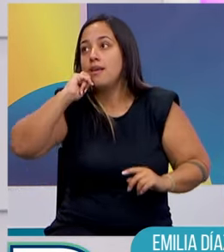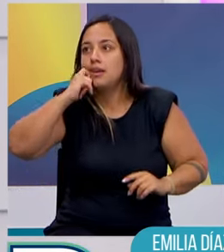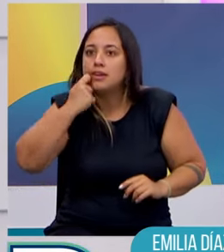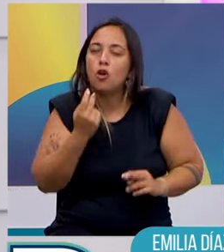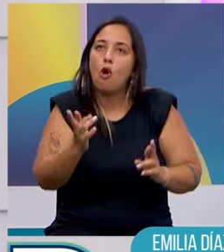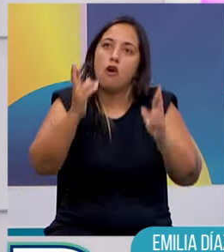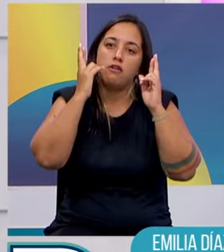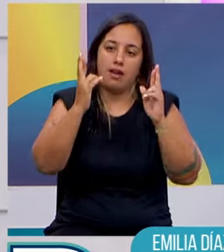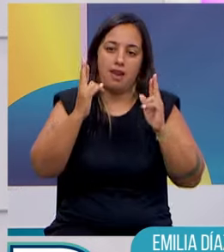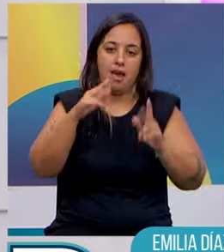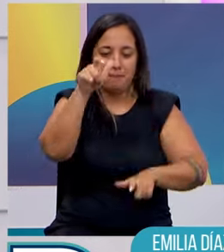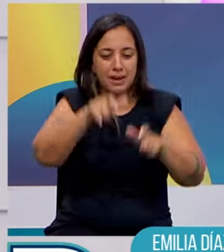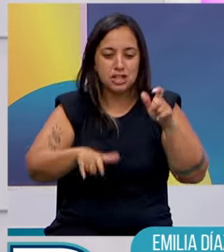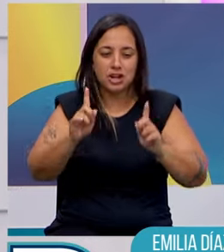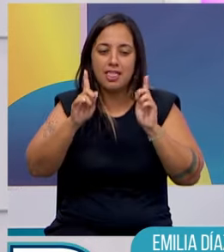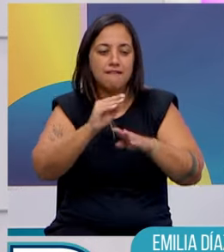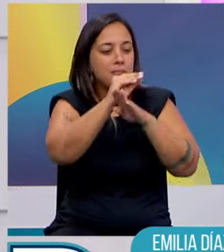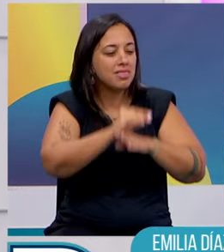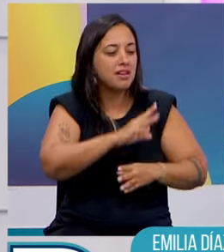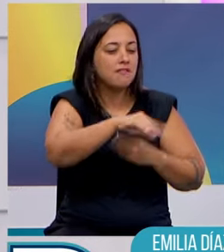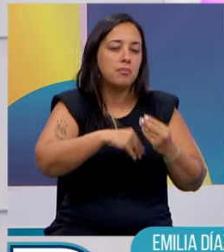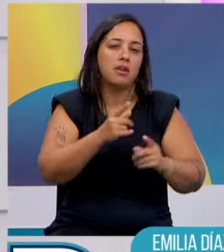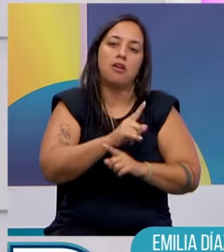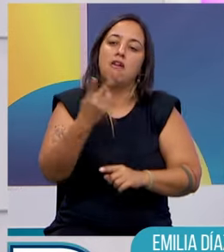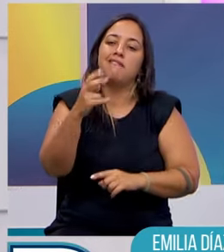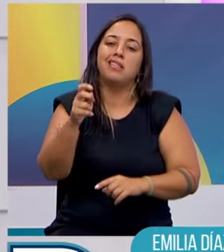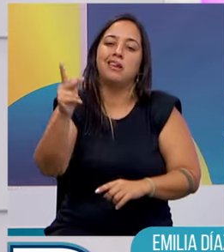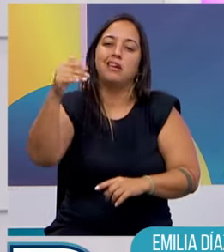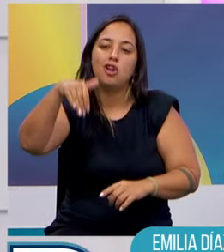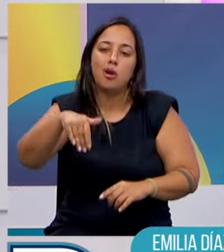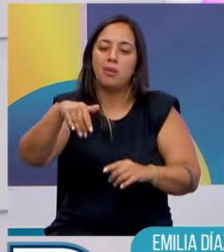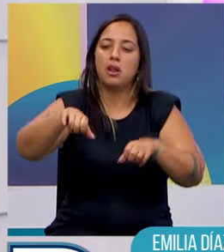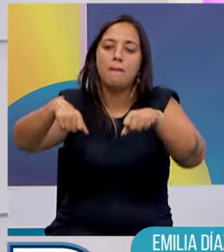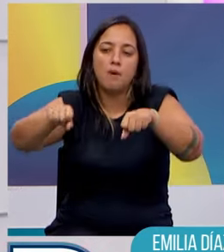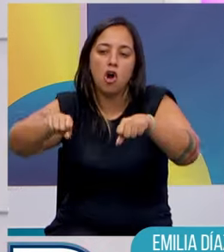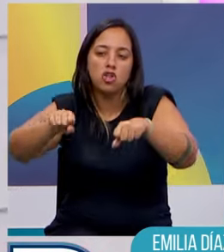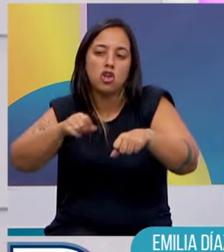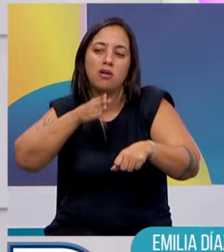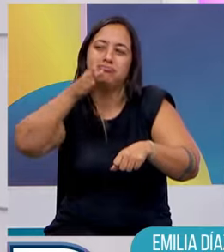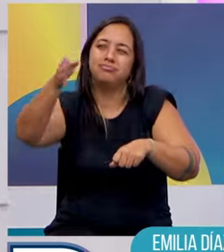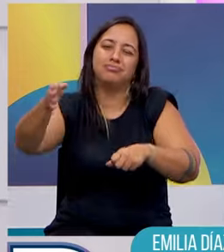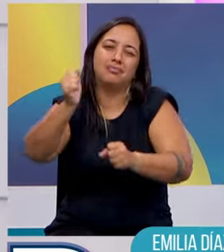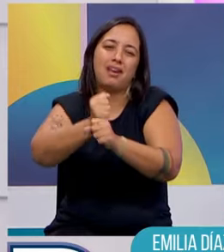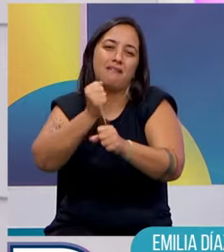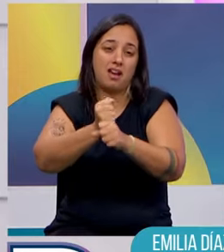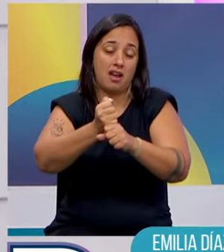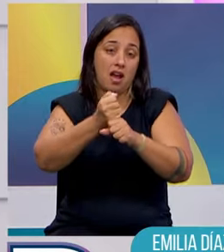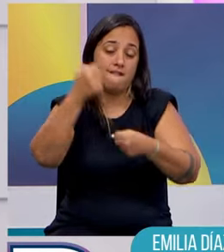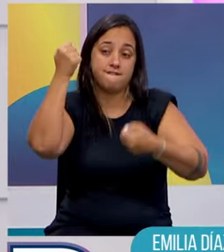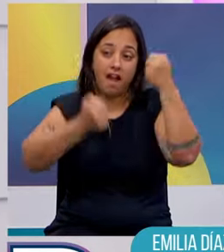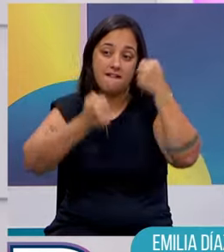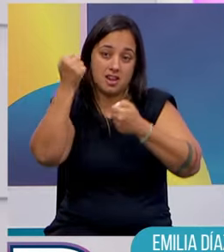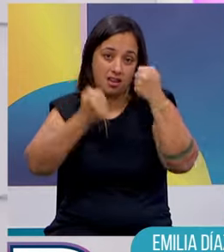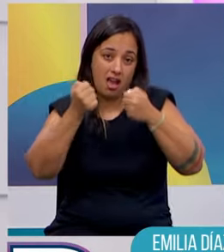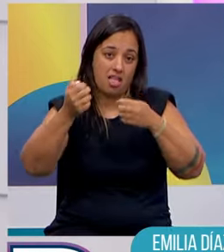casa no tenga que hacerse 20 kilómetros en moto para laburar en una fábrica de celulosa y que pueda